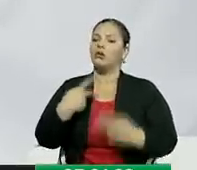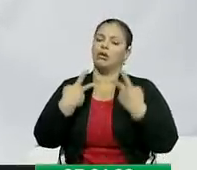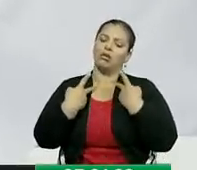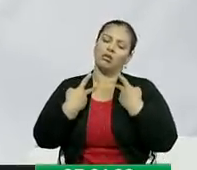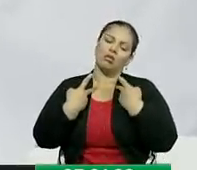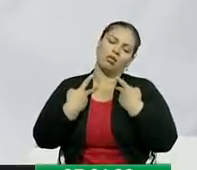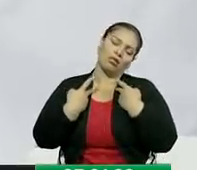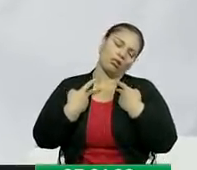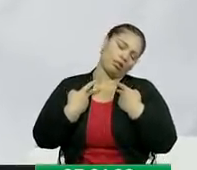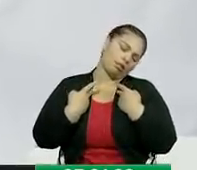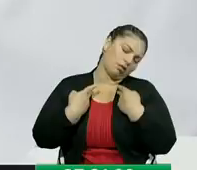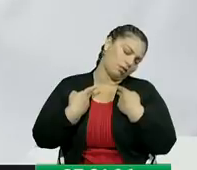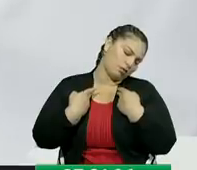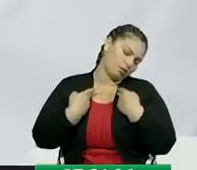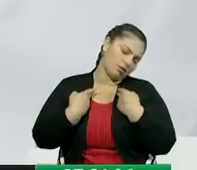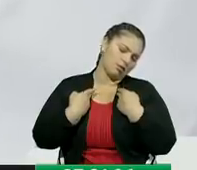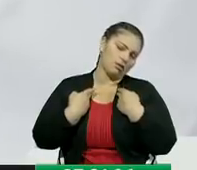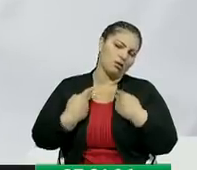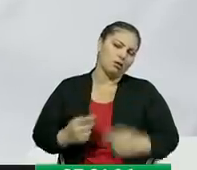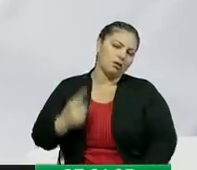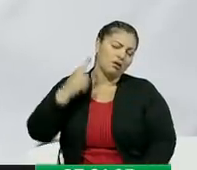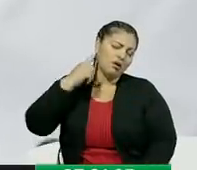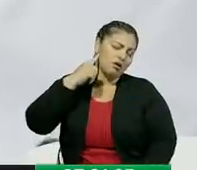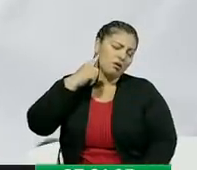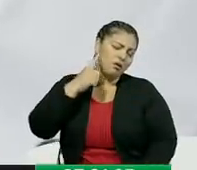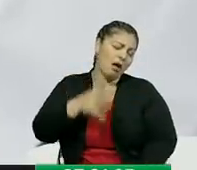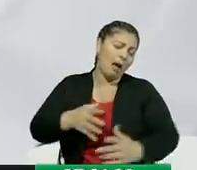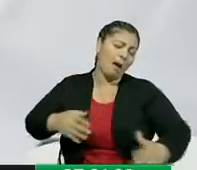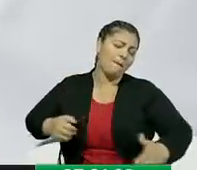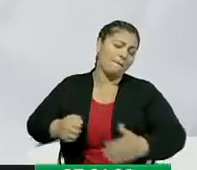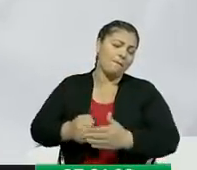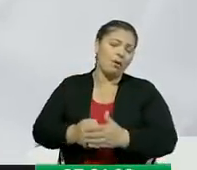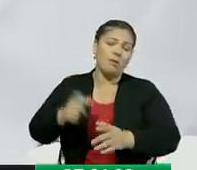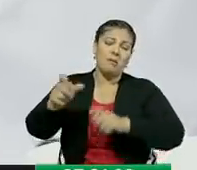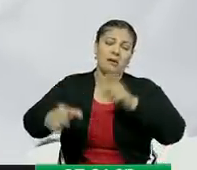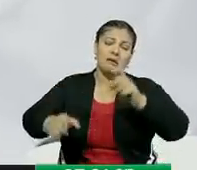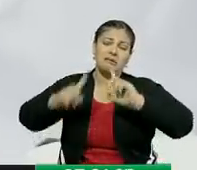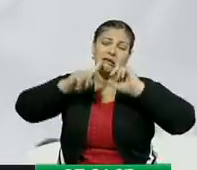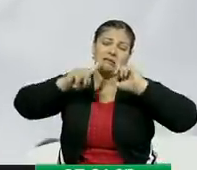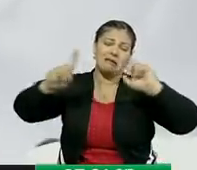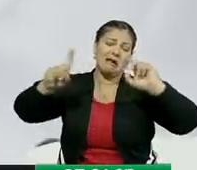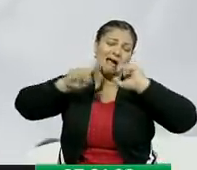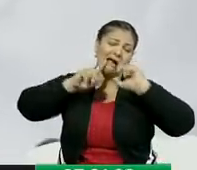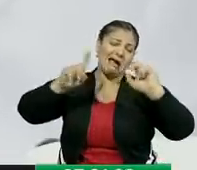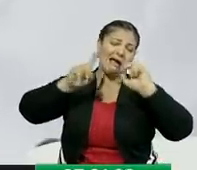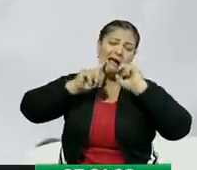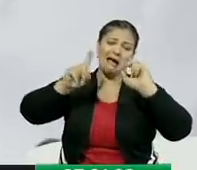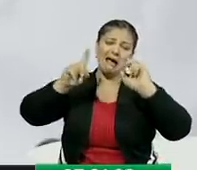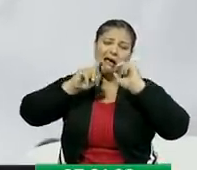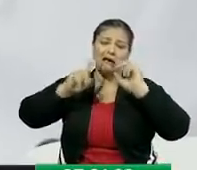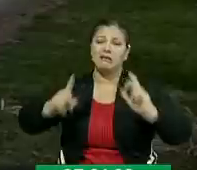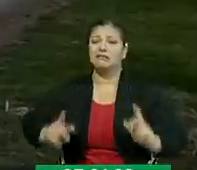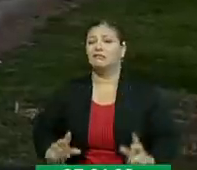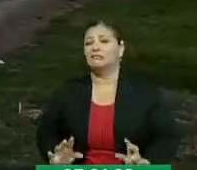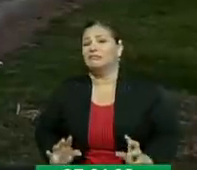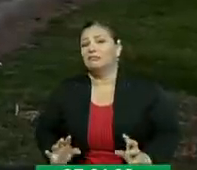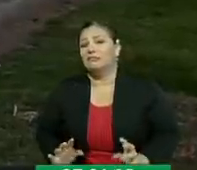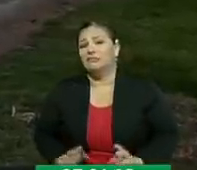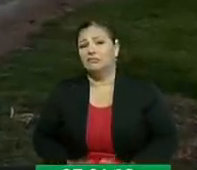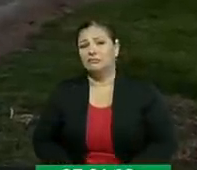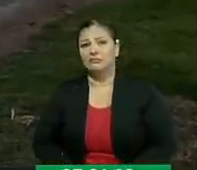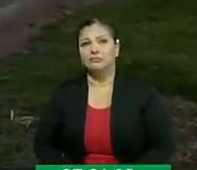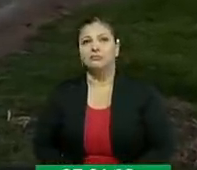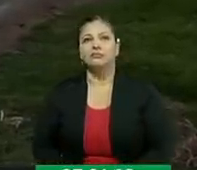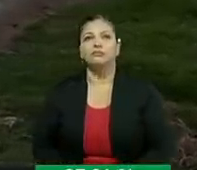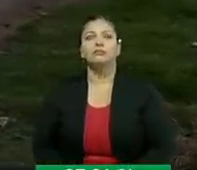cuando la gente gritaba, creo que rebasó unos carros y se lo iba llevando el vidrio, no sé. Una